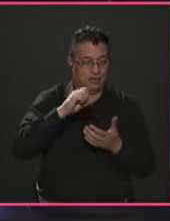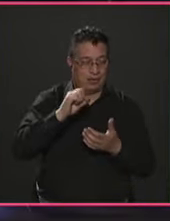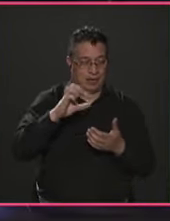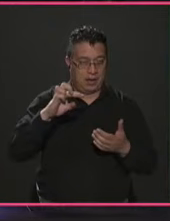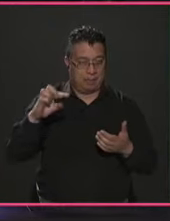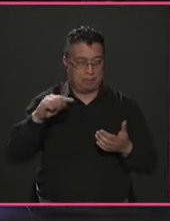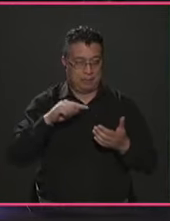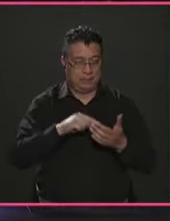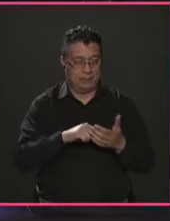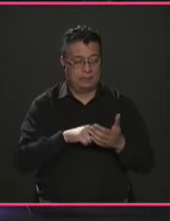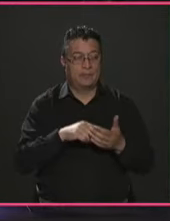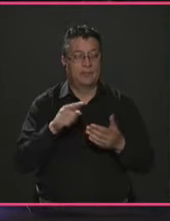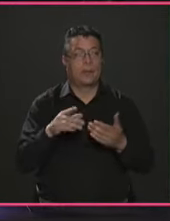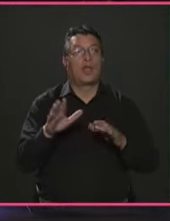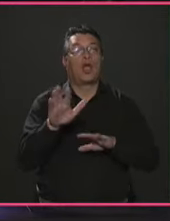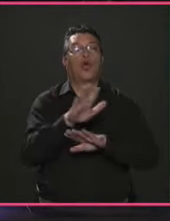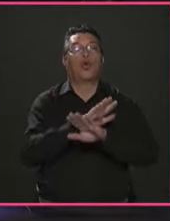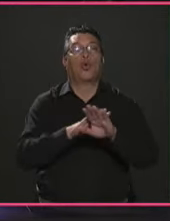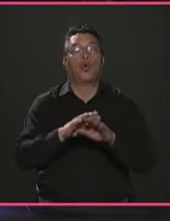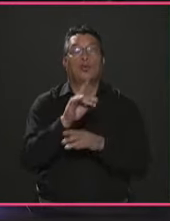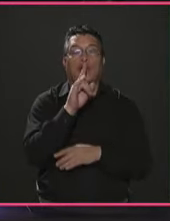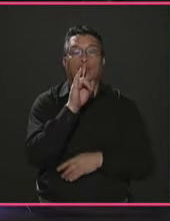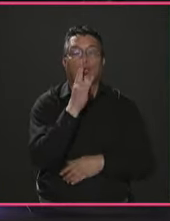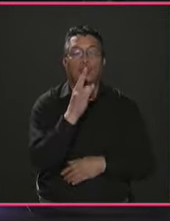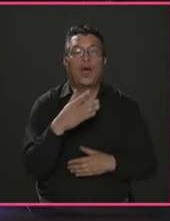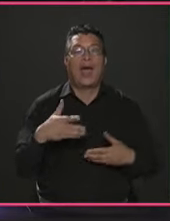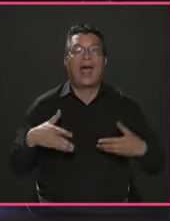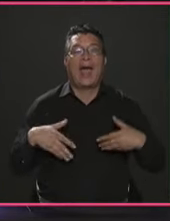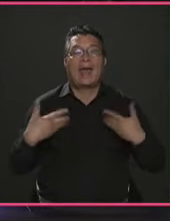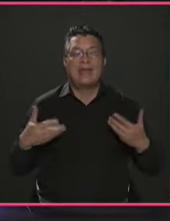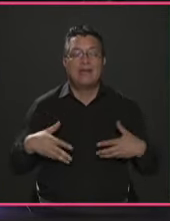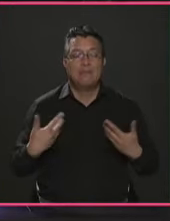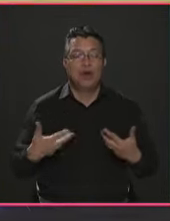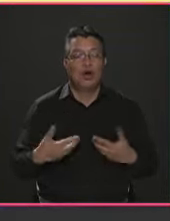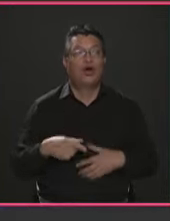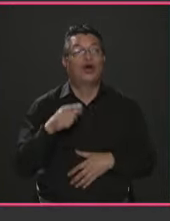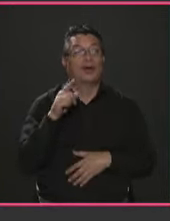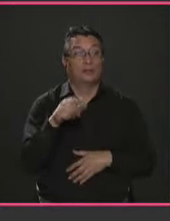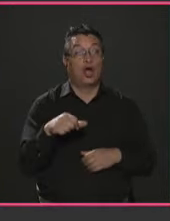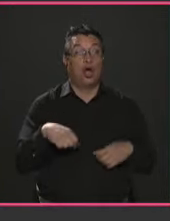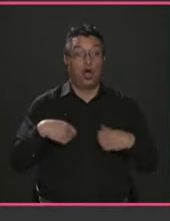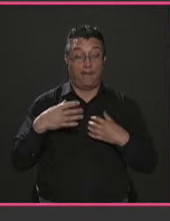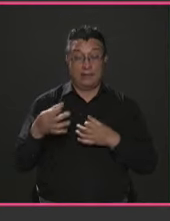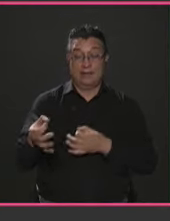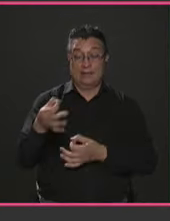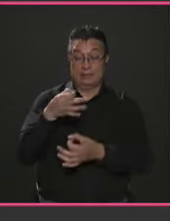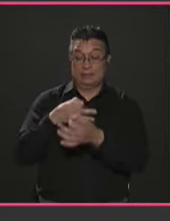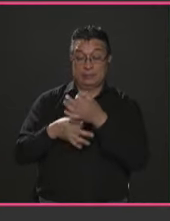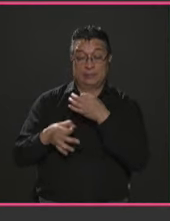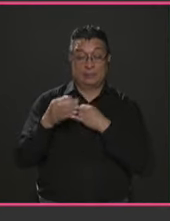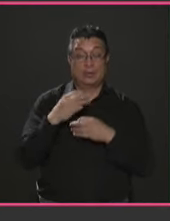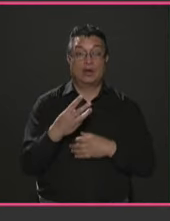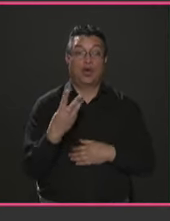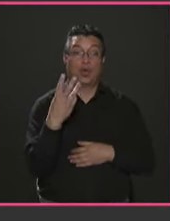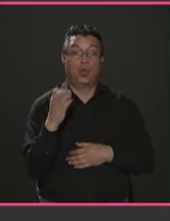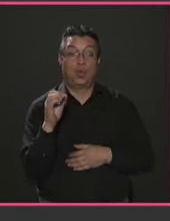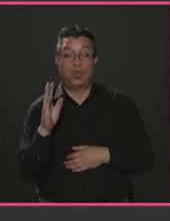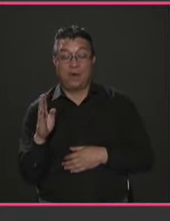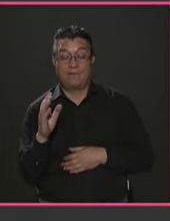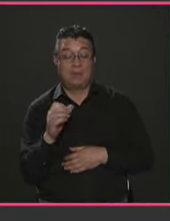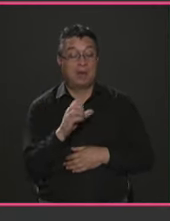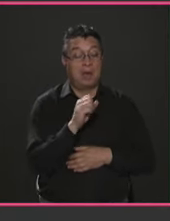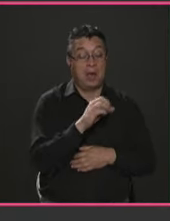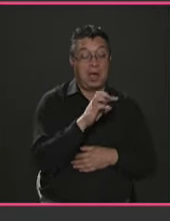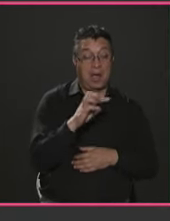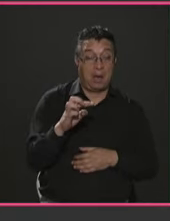celulares de cuida tu ánimo ya dijimos bueno los jóvenes también di dijeron que entre una página web y una